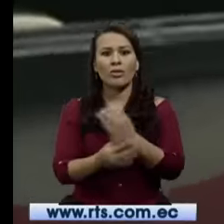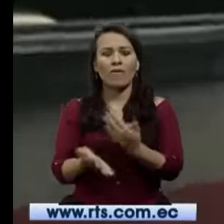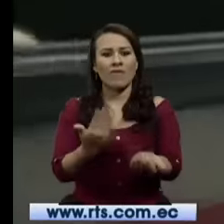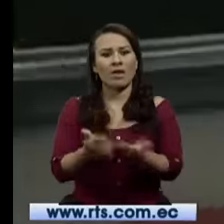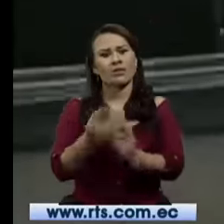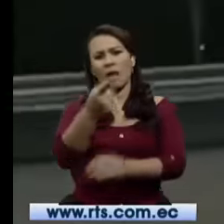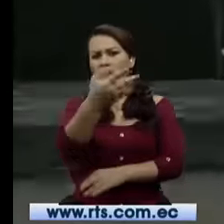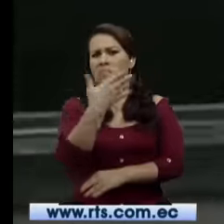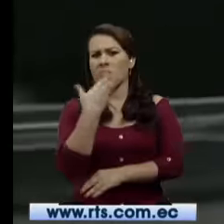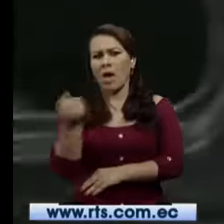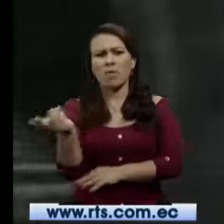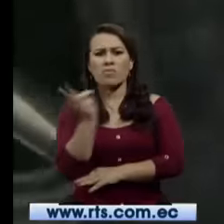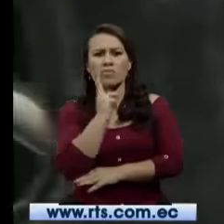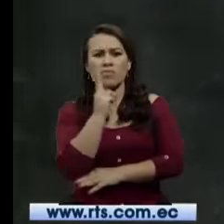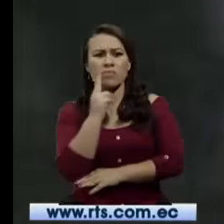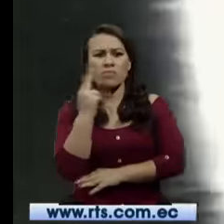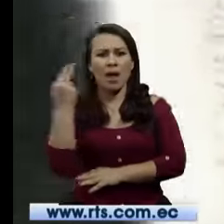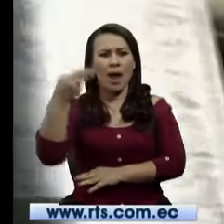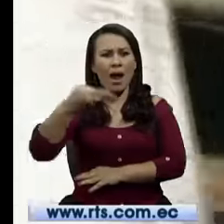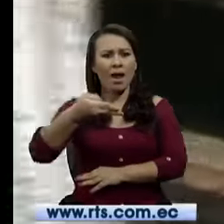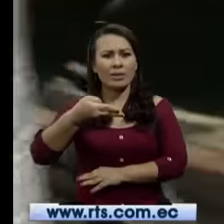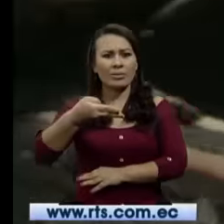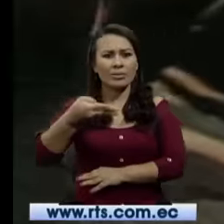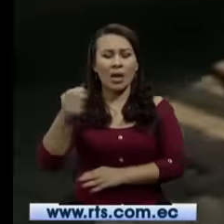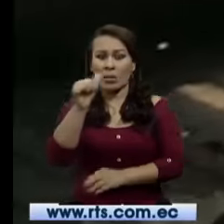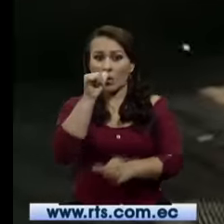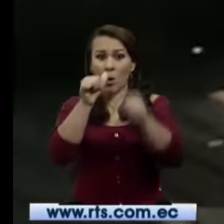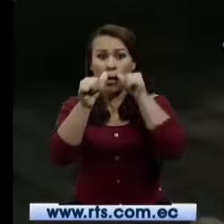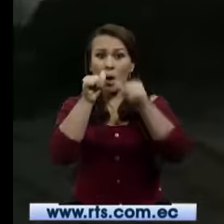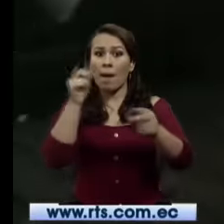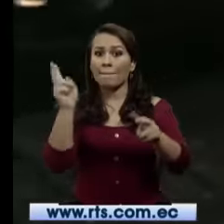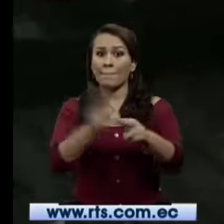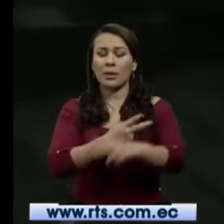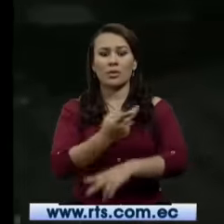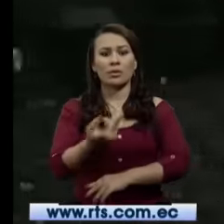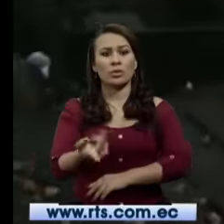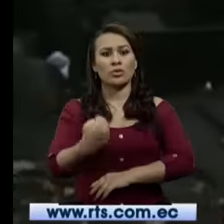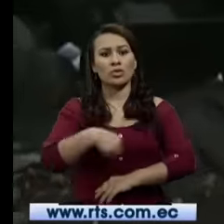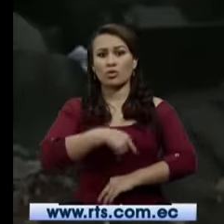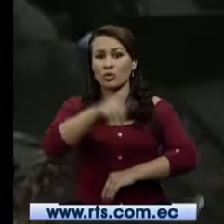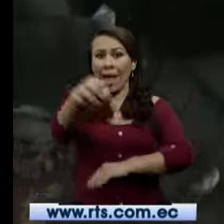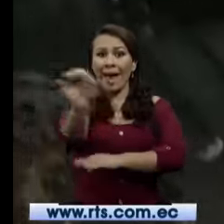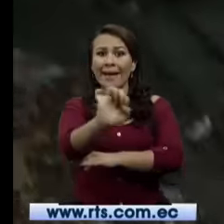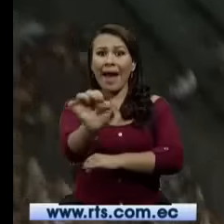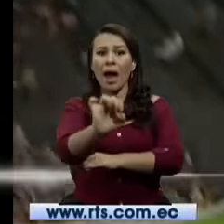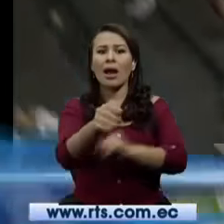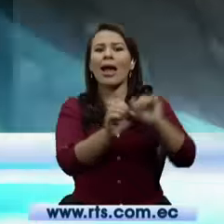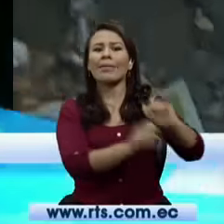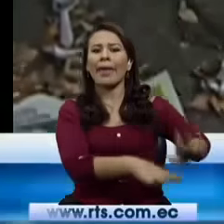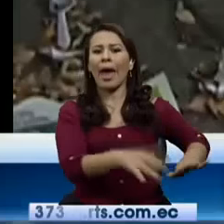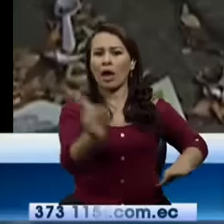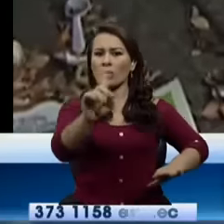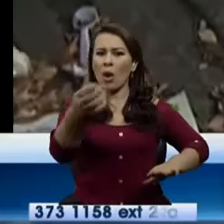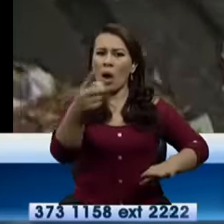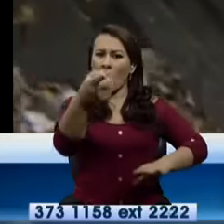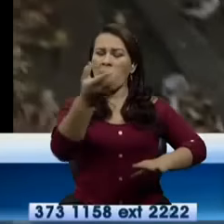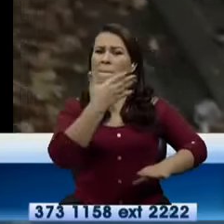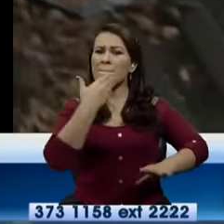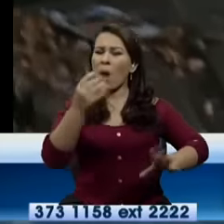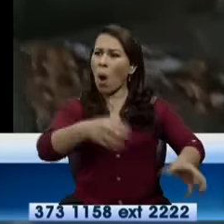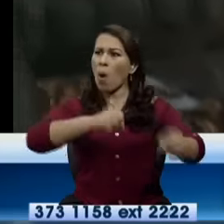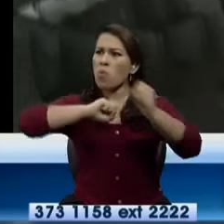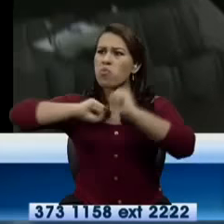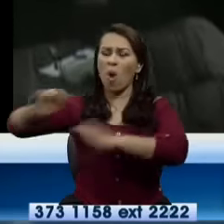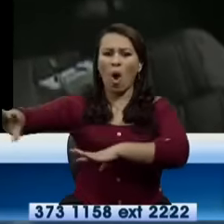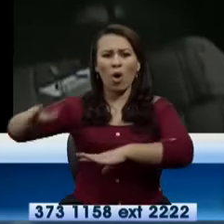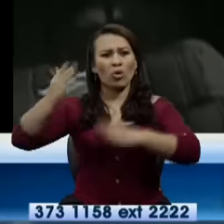hacer para fumar la ha ahí ya entonces es algo que no está bueno en ninguna parte de la ciudad vería Bueno